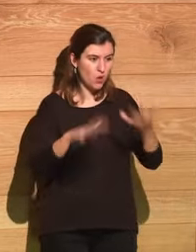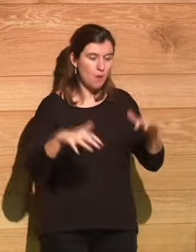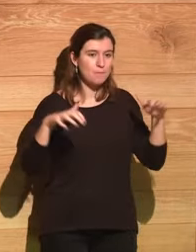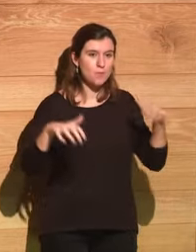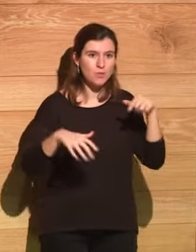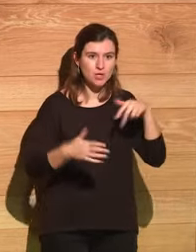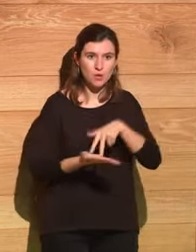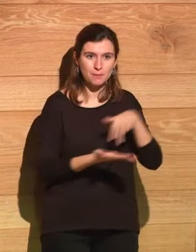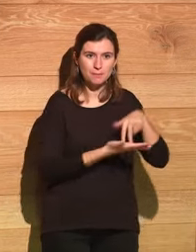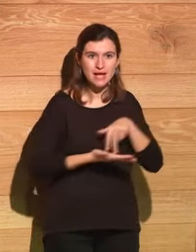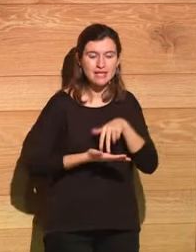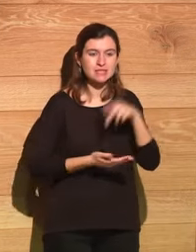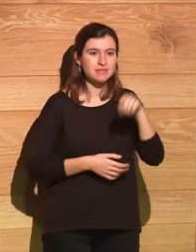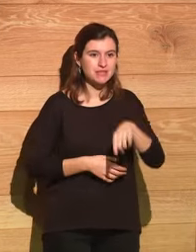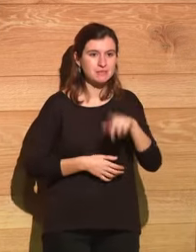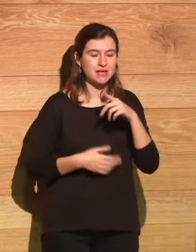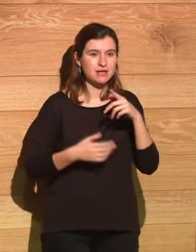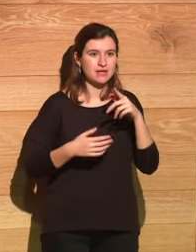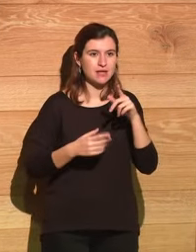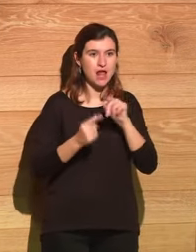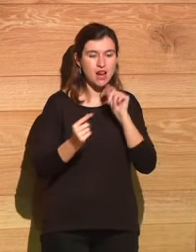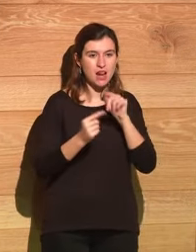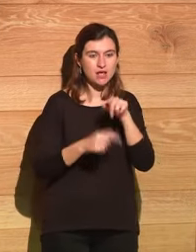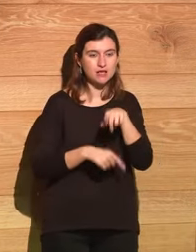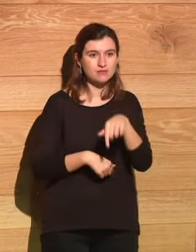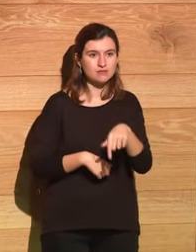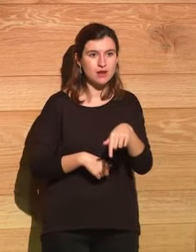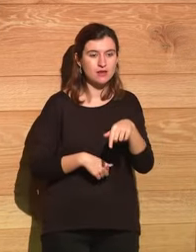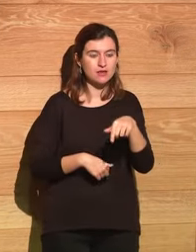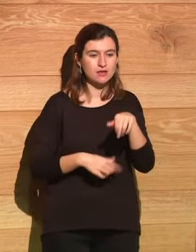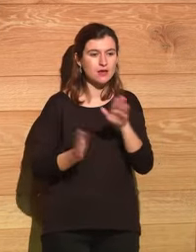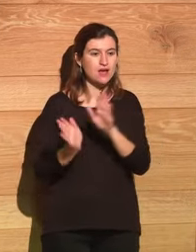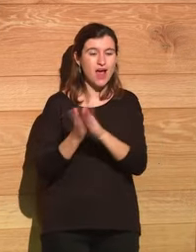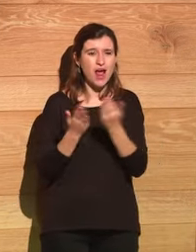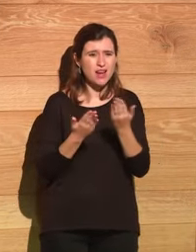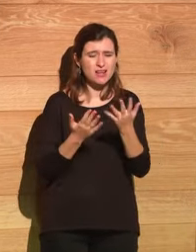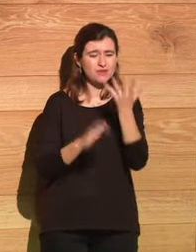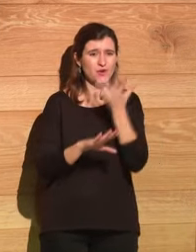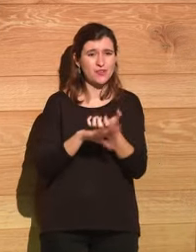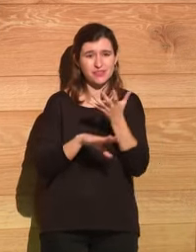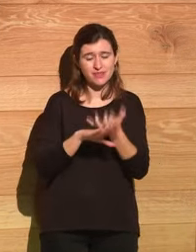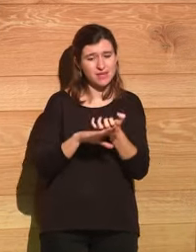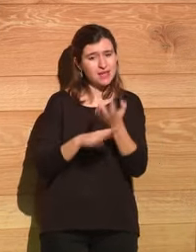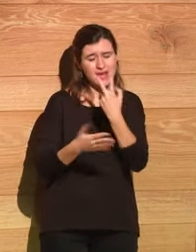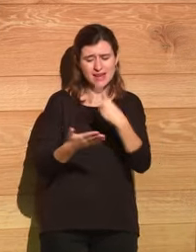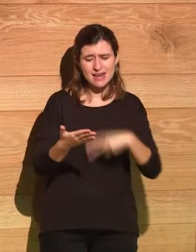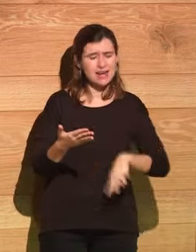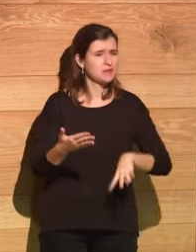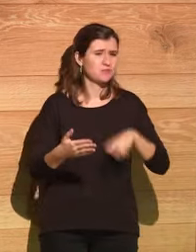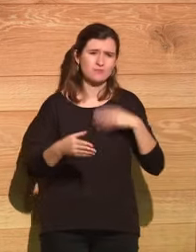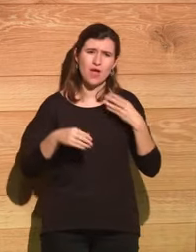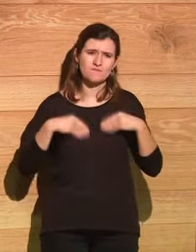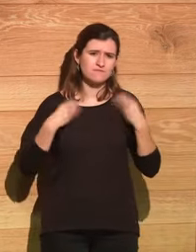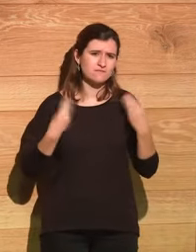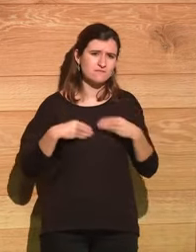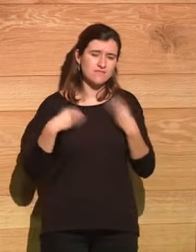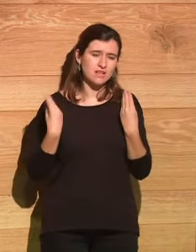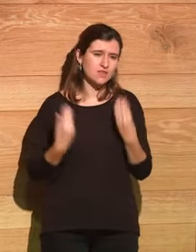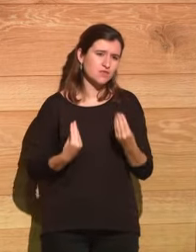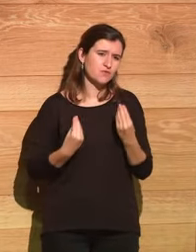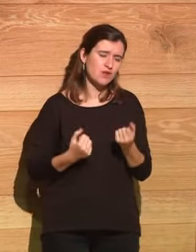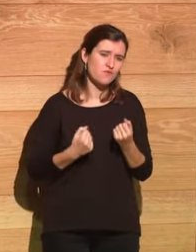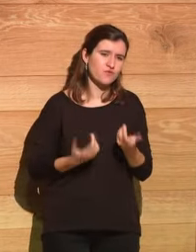aquí estar hoy, a que descargue el libro, a que lo lea. Va a disfrutar de su lectura, que